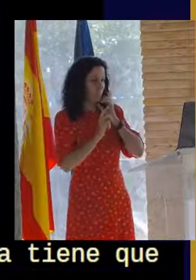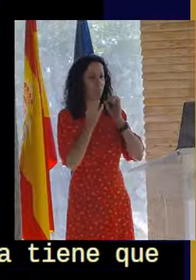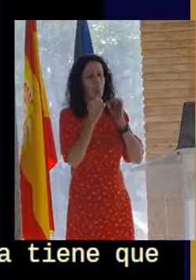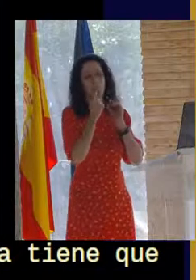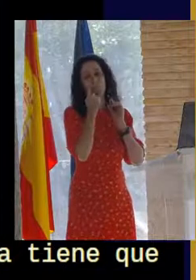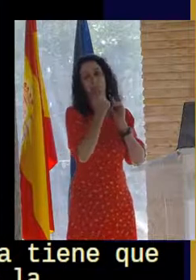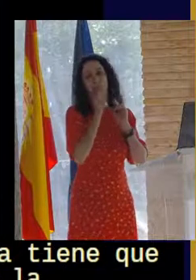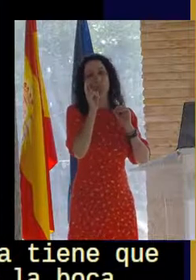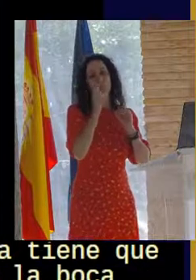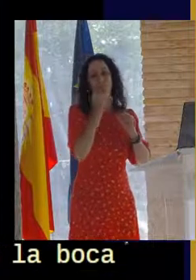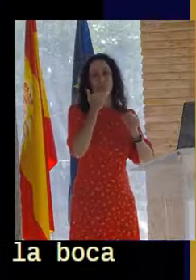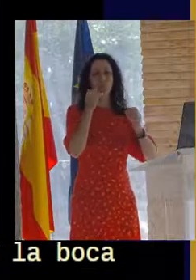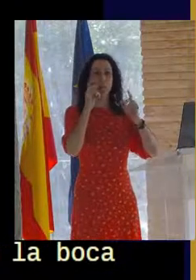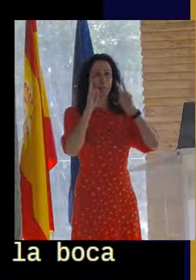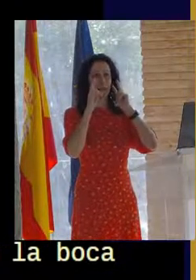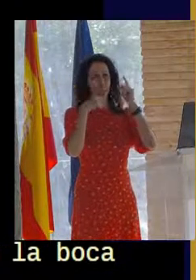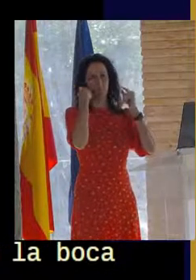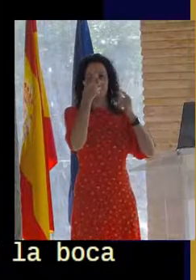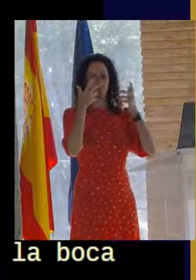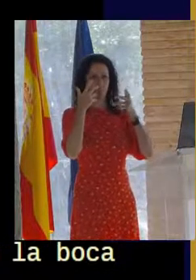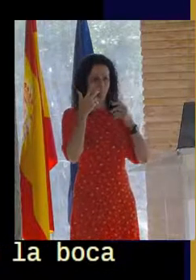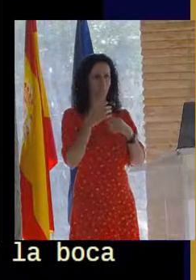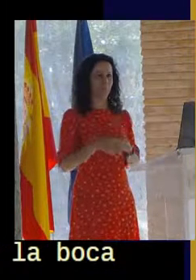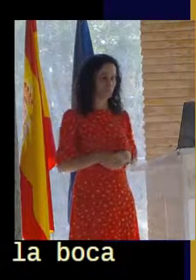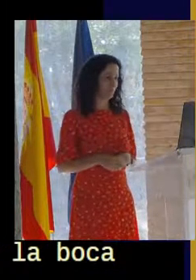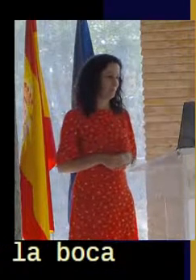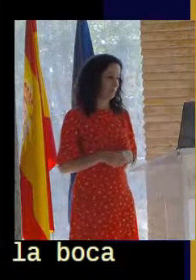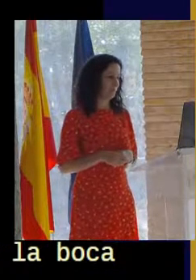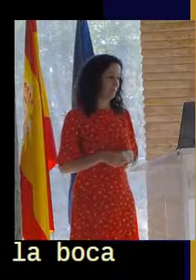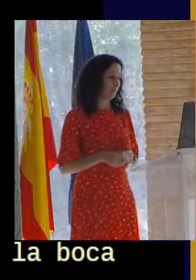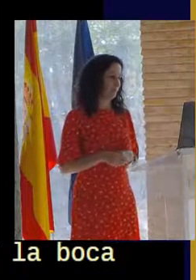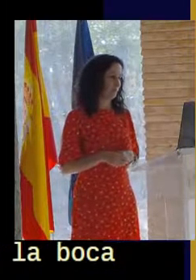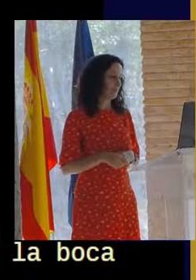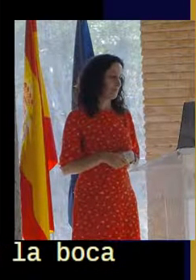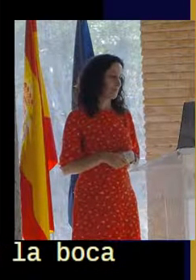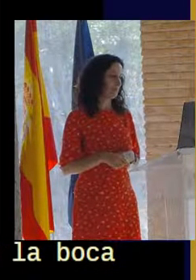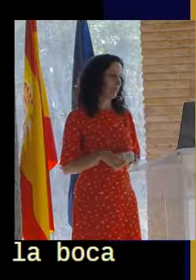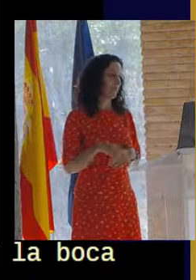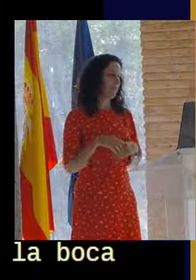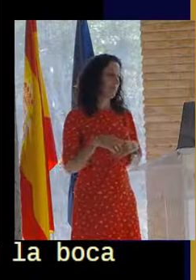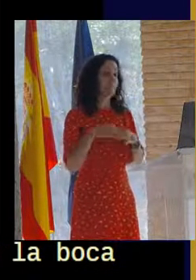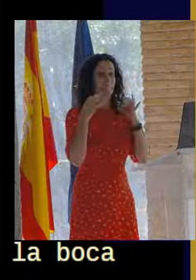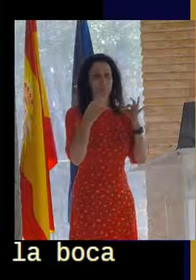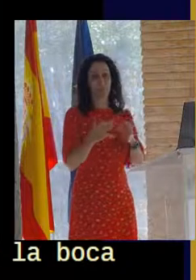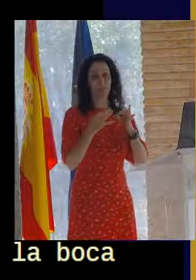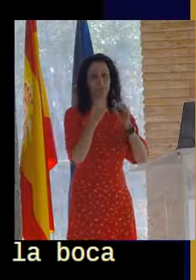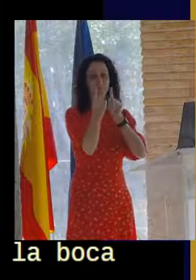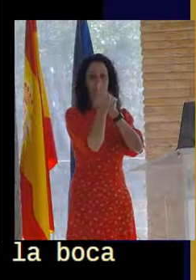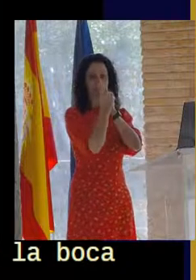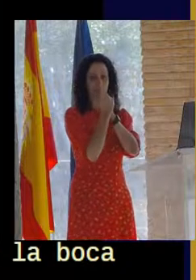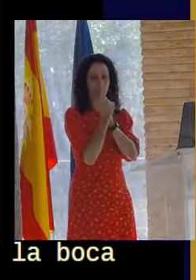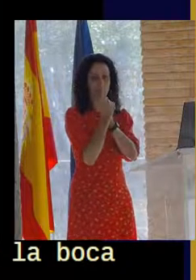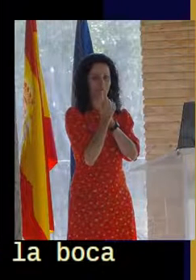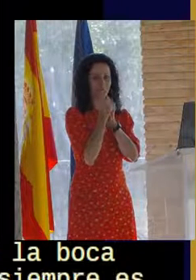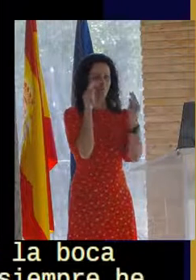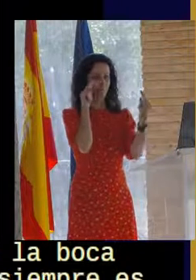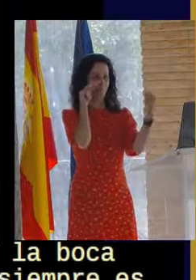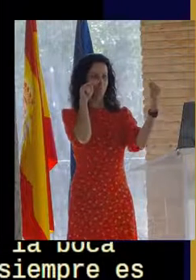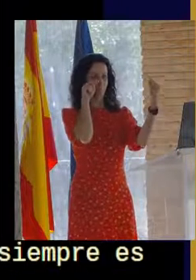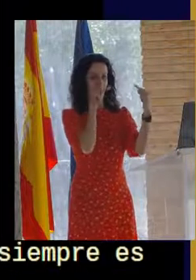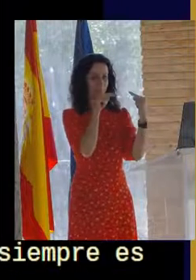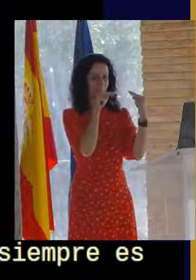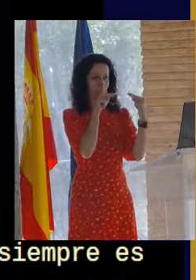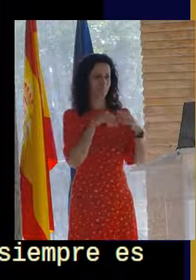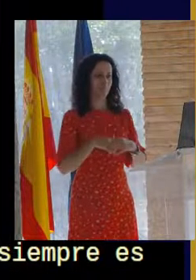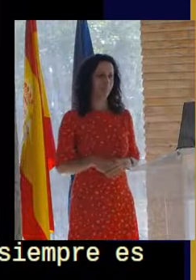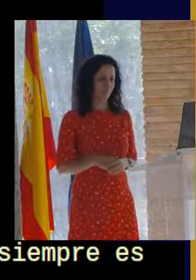persona sorda la boca tiene que estar despejada porque hay apoyo labial eh siempre es importante